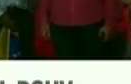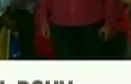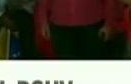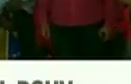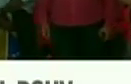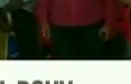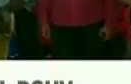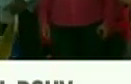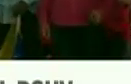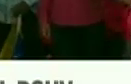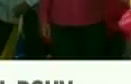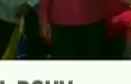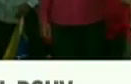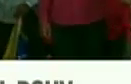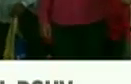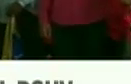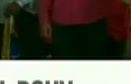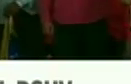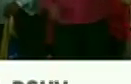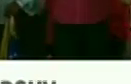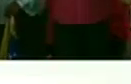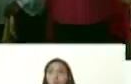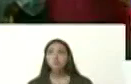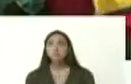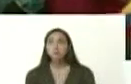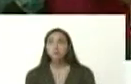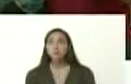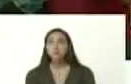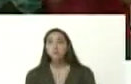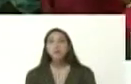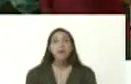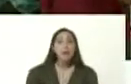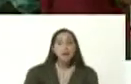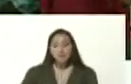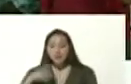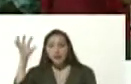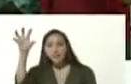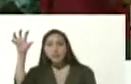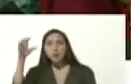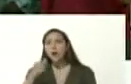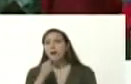como presidente de la República? ¿A quién eligió?